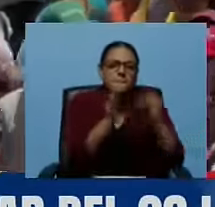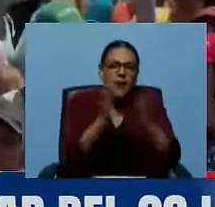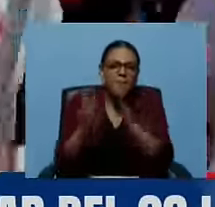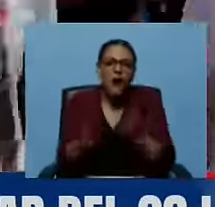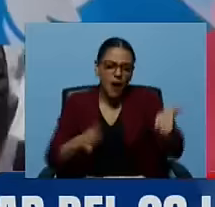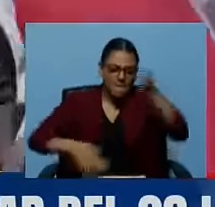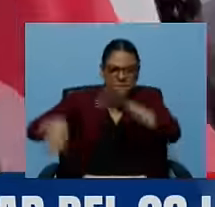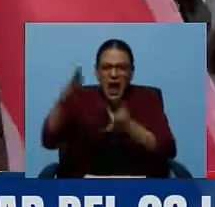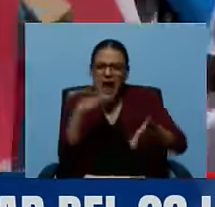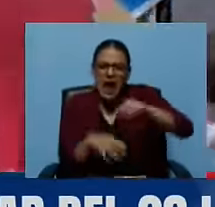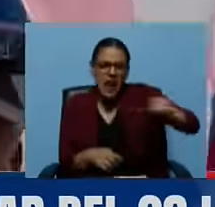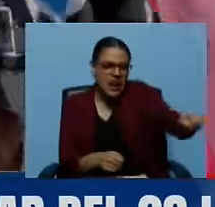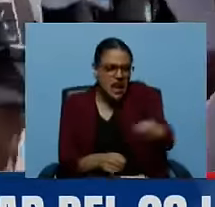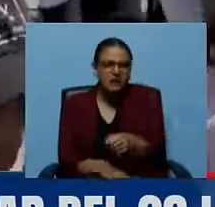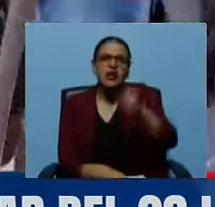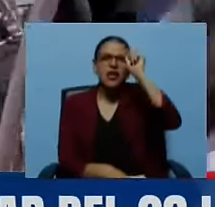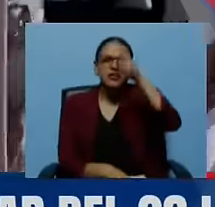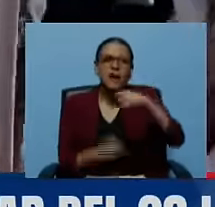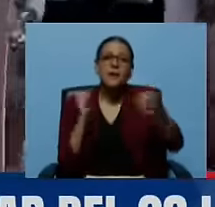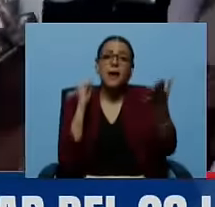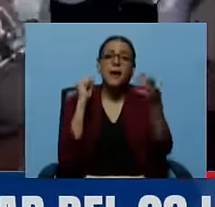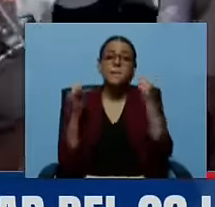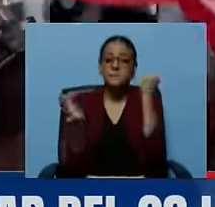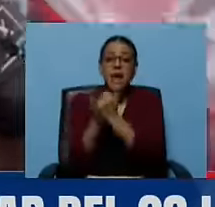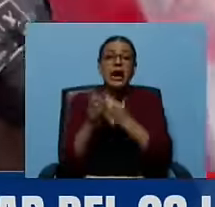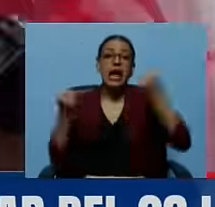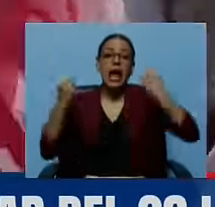maletas marca Gucci.